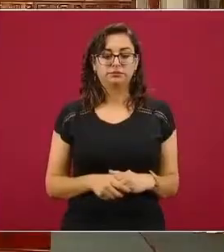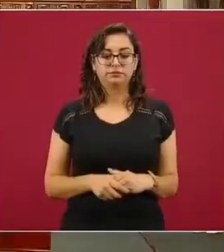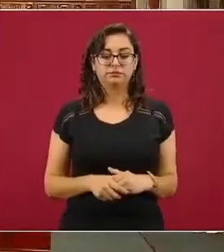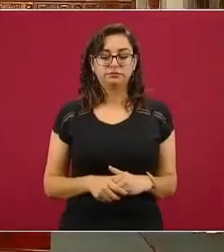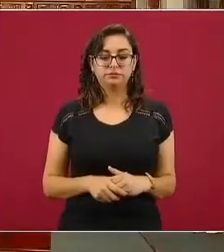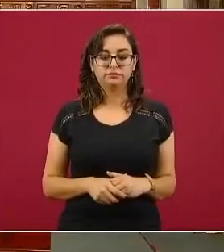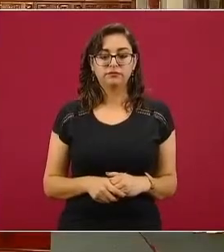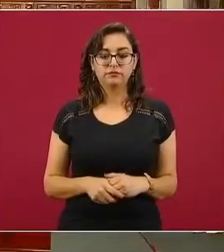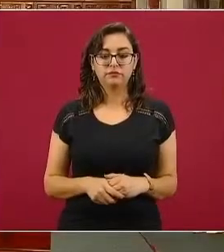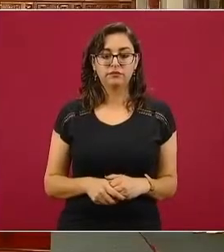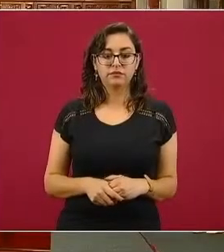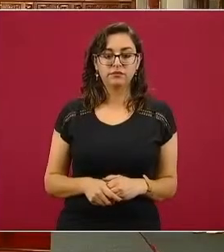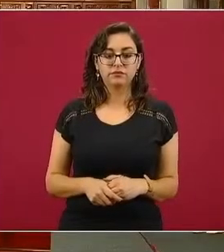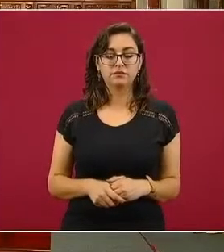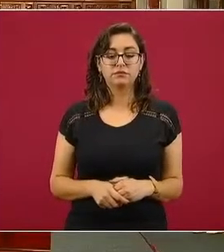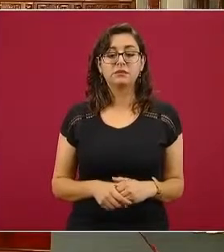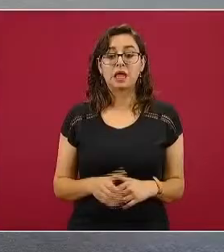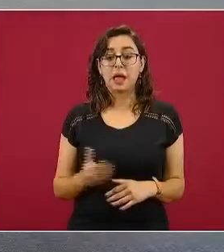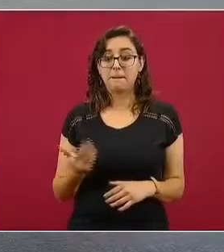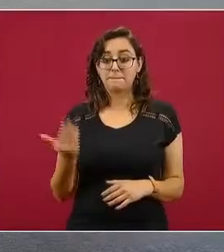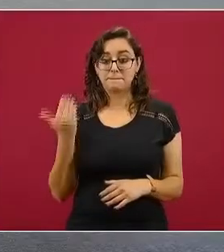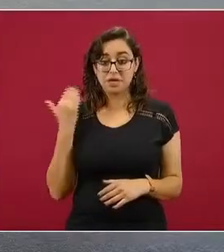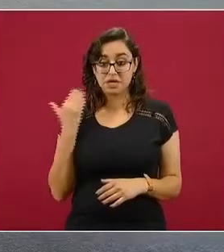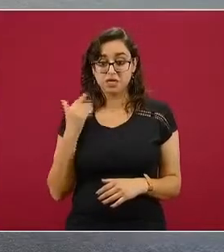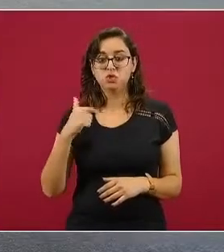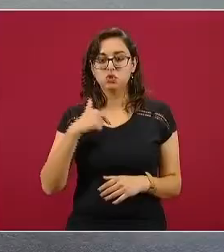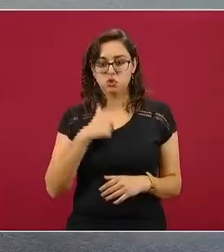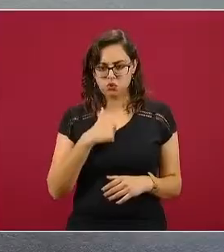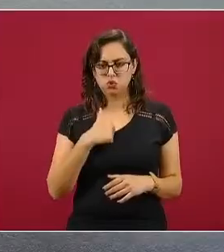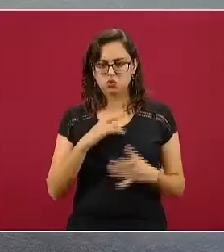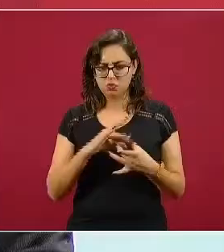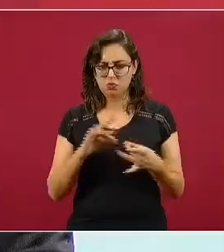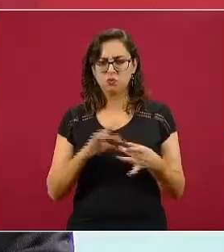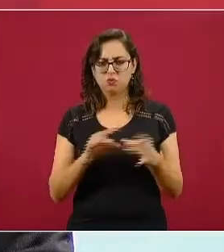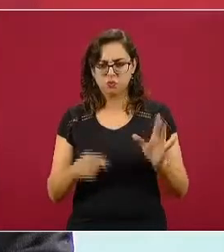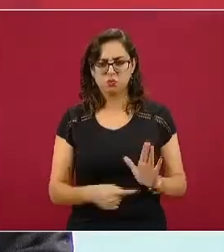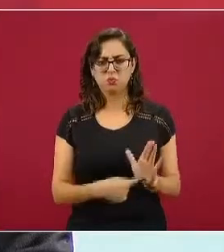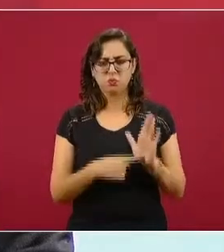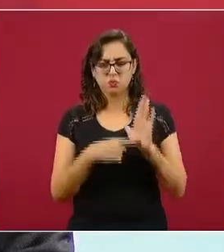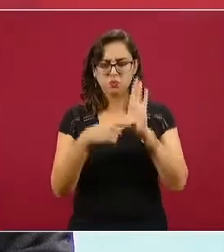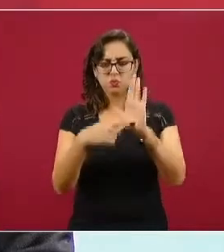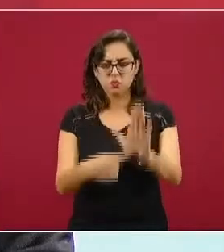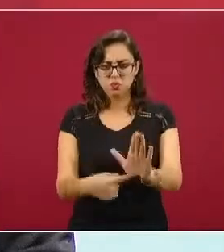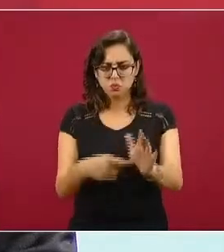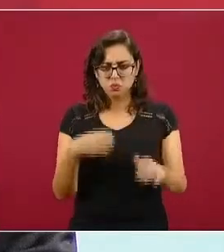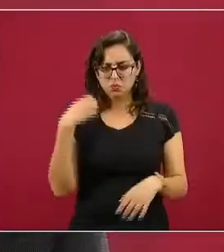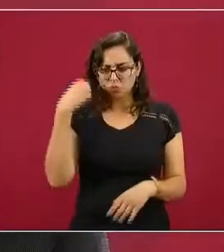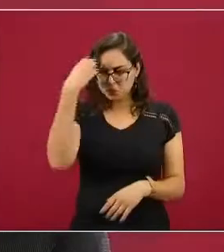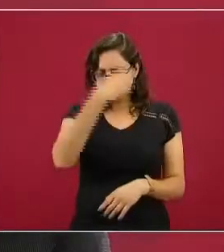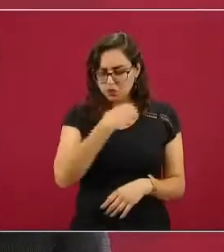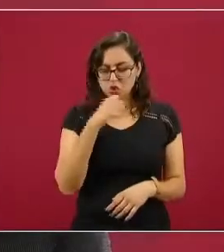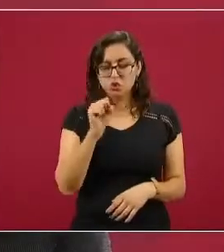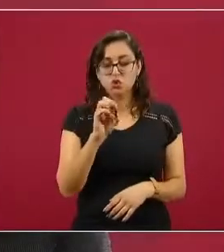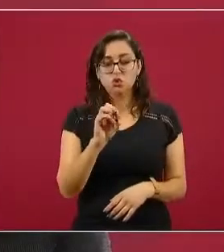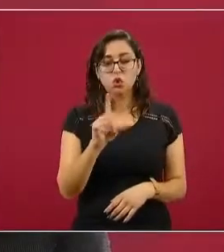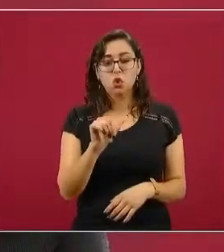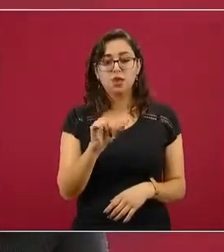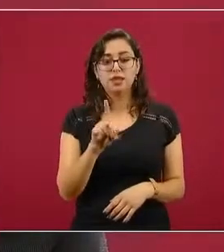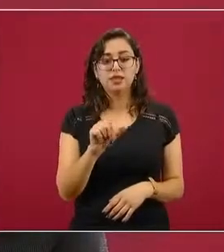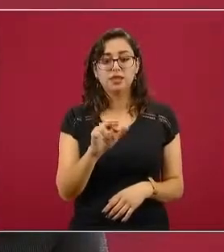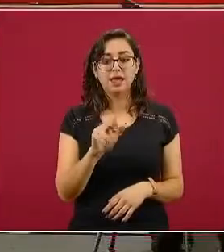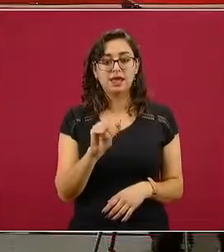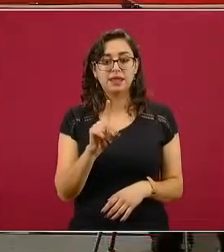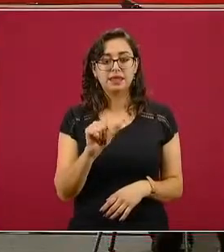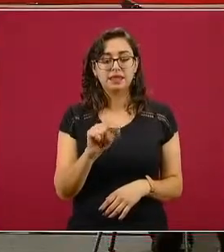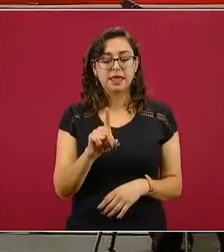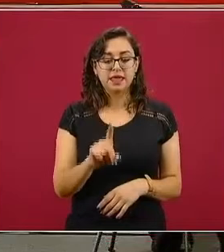Recientemente, aquí lo presenté yo mismo, se publicaron los resultados preliminares del ensayo Solidaridad. Este es un estudio